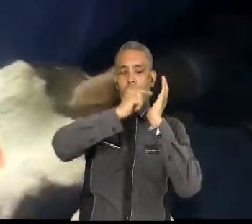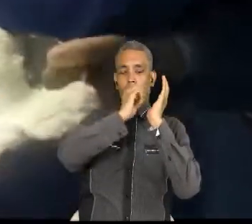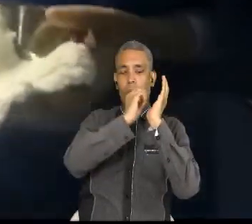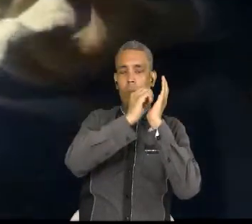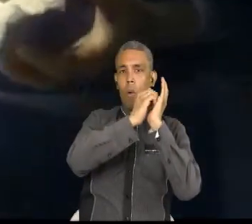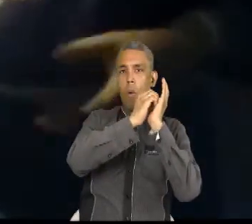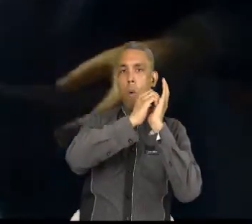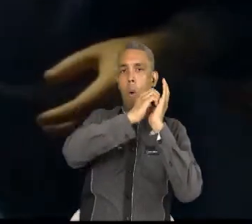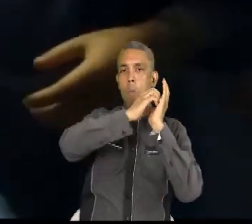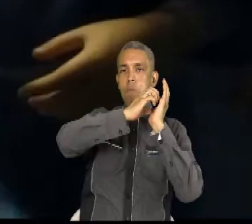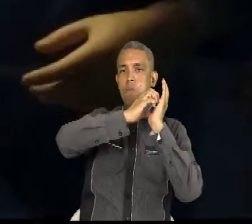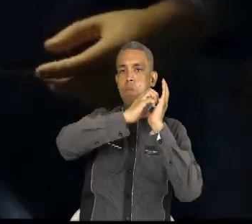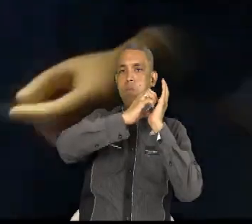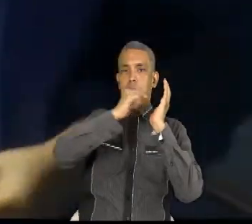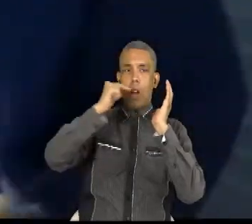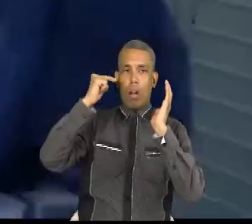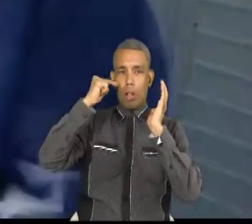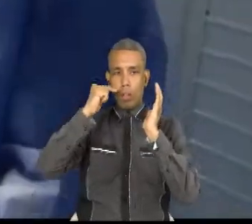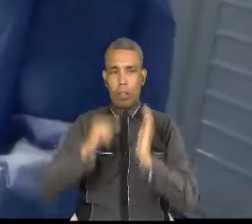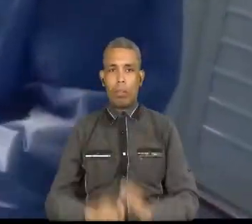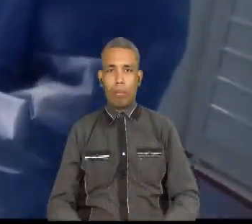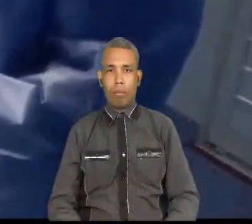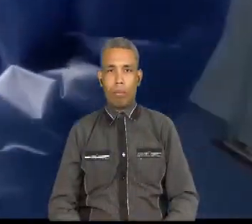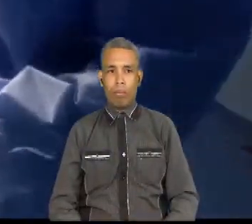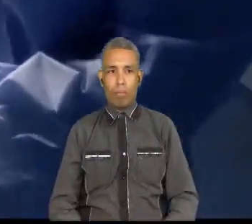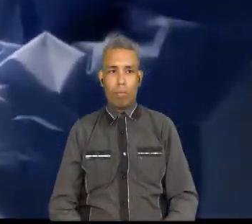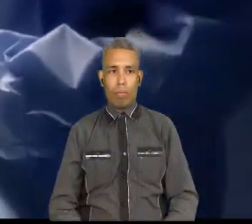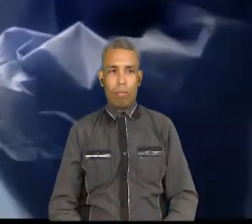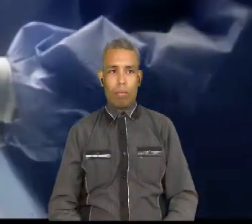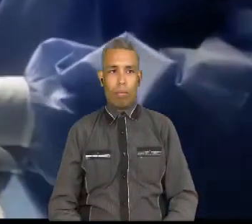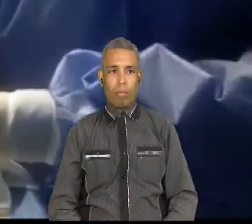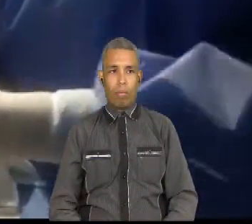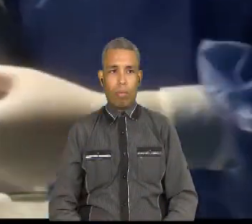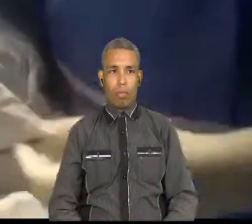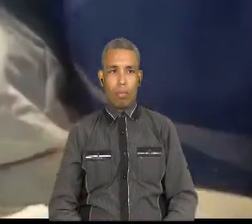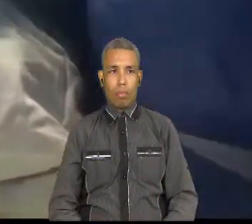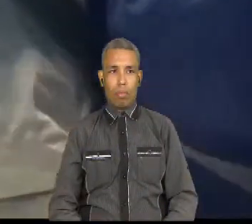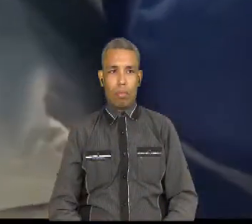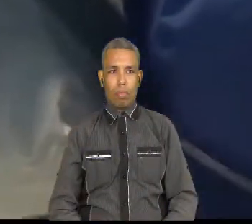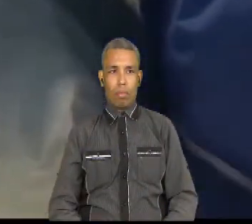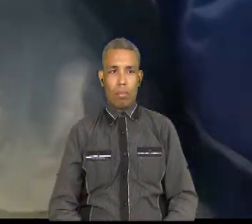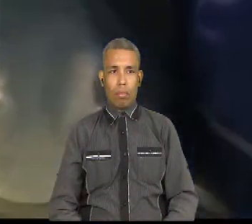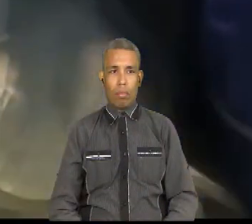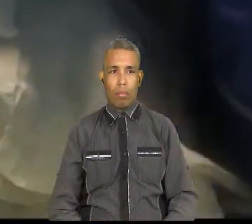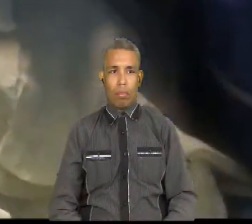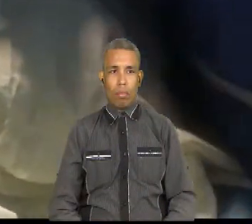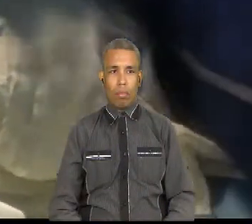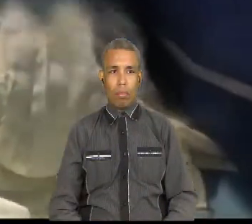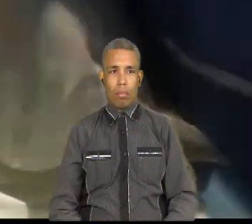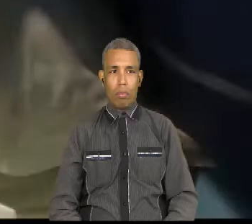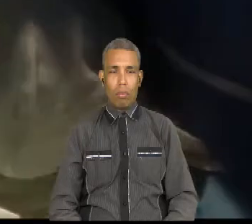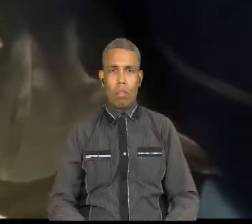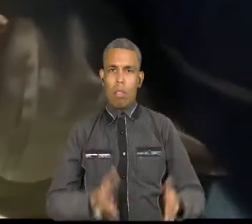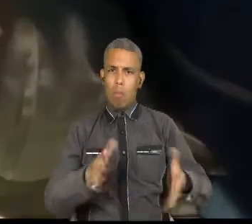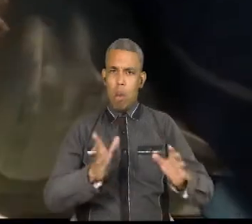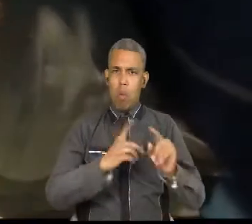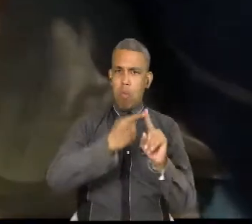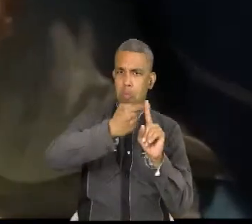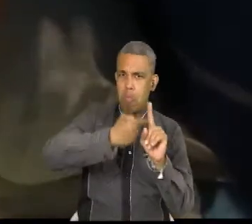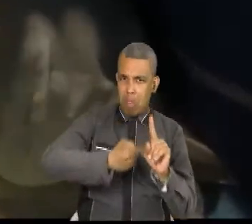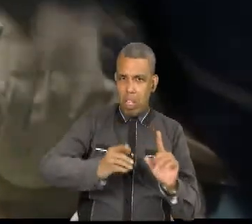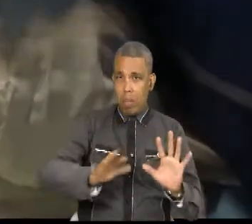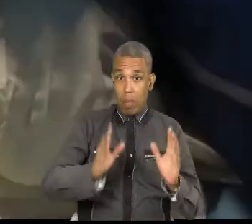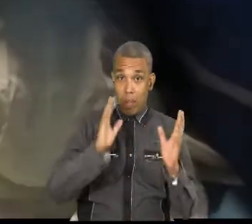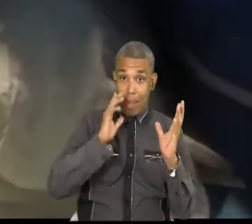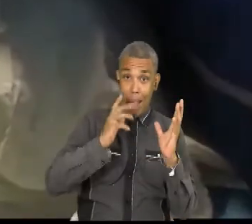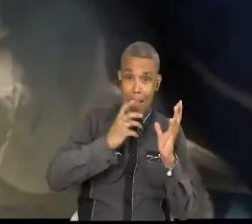La paciente, pues, en estos días va a estar un poco inflamada en las mejillas y más o menos dentro de un mes vamos a ver cuando